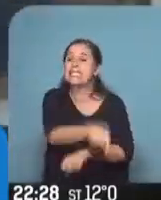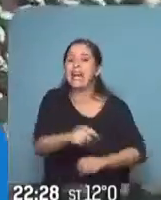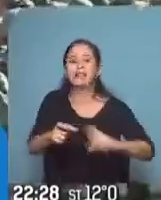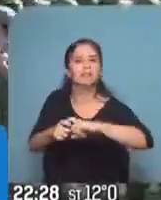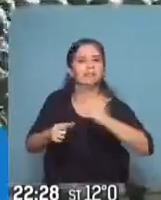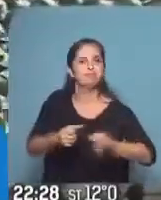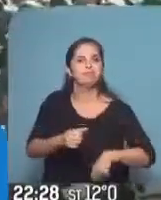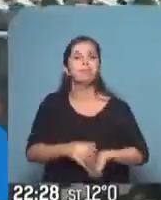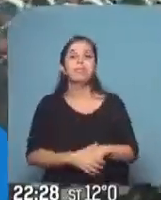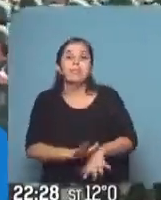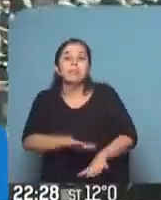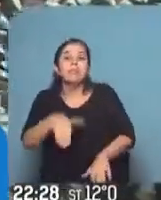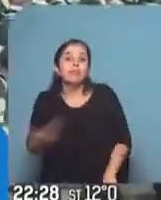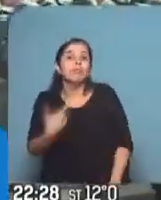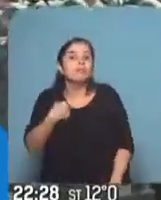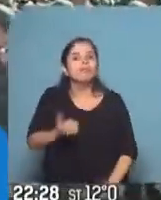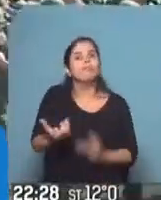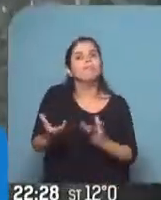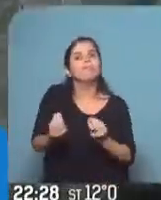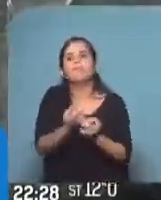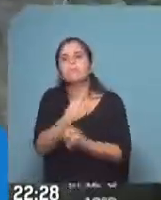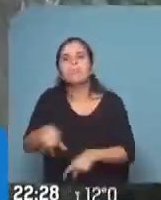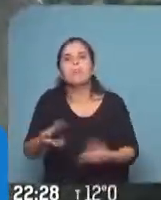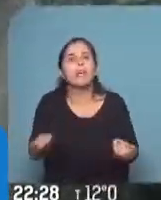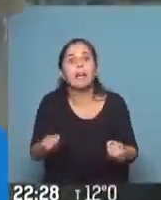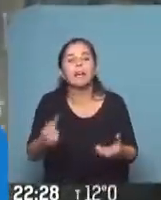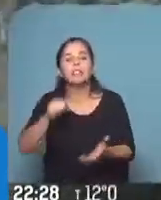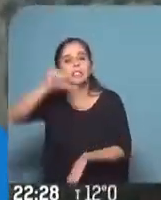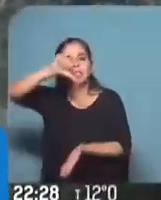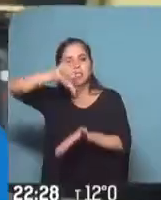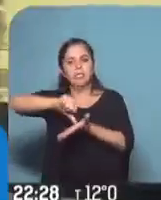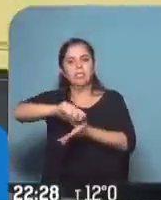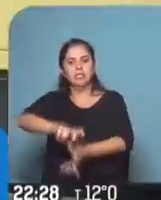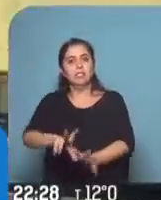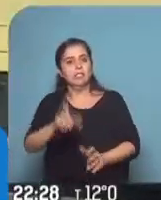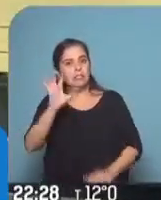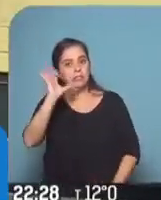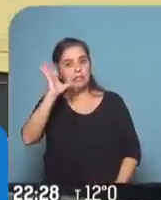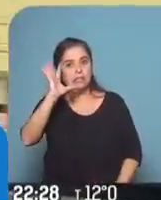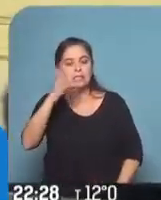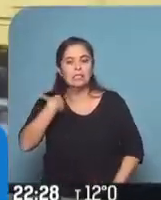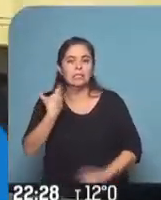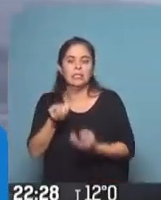iraníes dispare un conflicto bélico impredecible y peligroso.